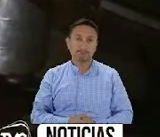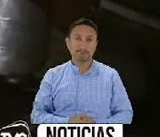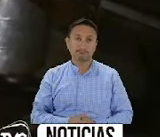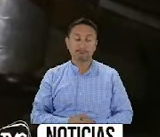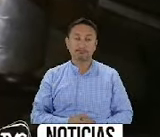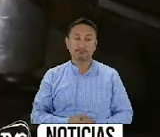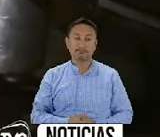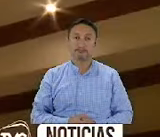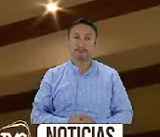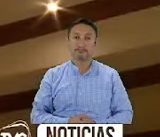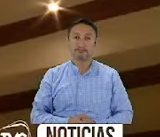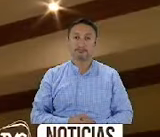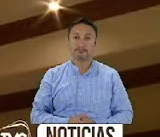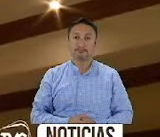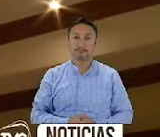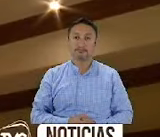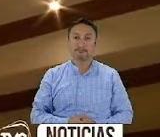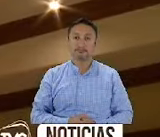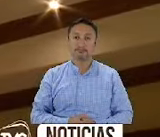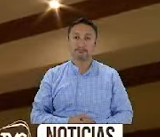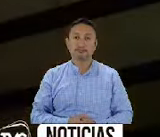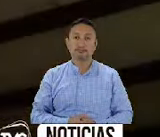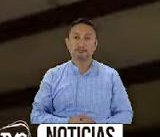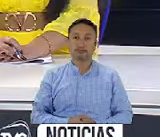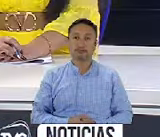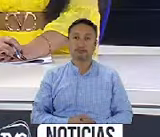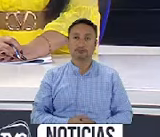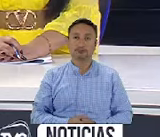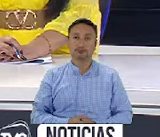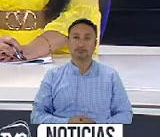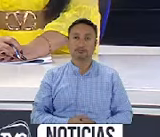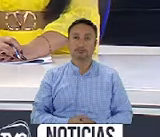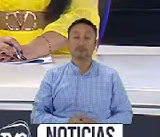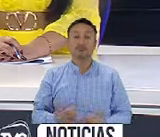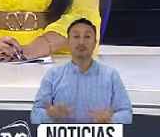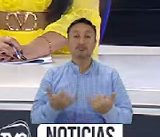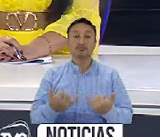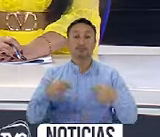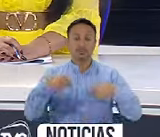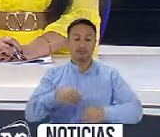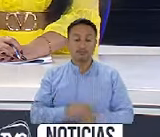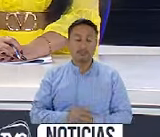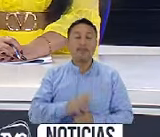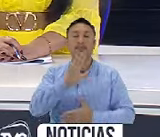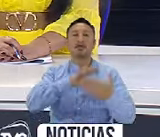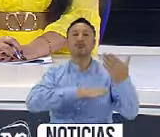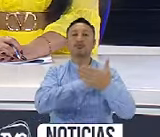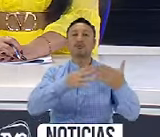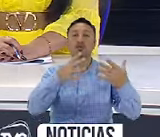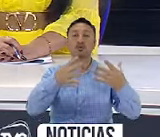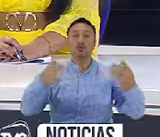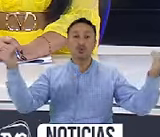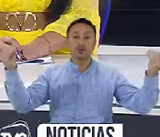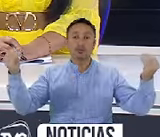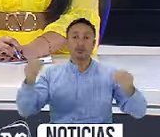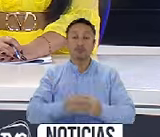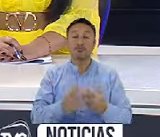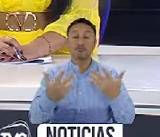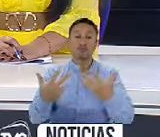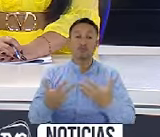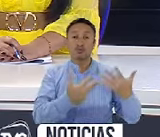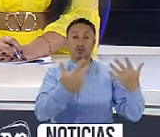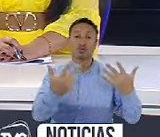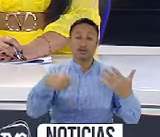Informó Miguel Ángel Bedoya. Ahora conozcamos el cronograma de cortes de energía de 8 horas al día para la ciudad de